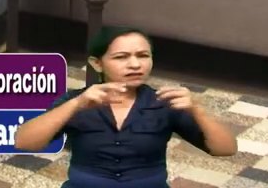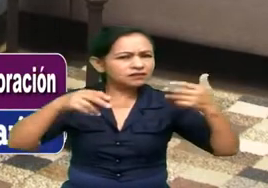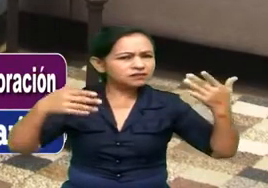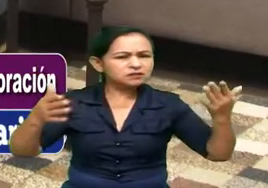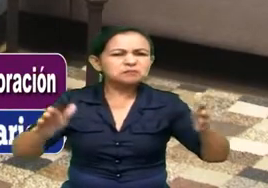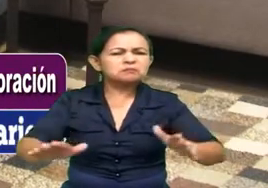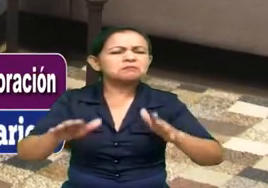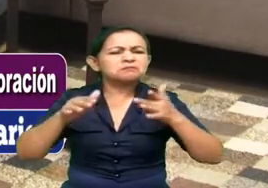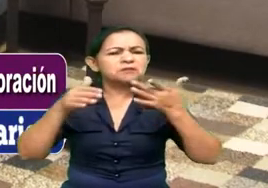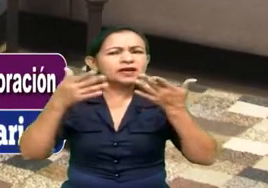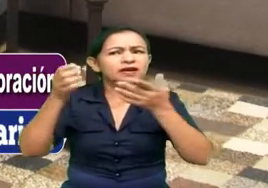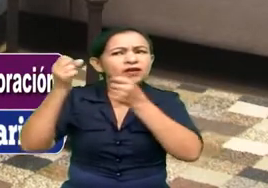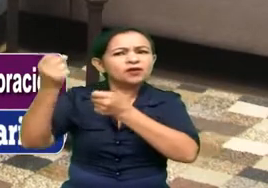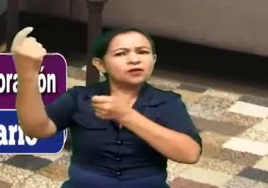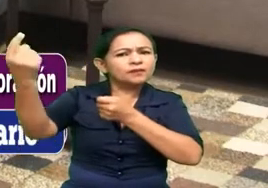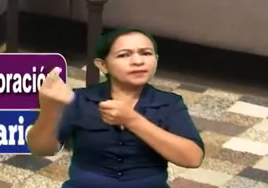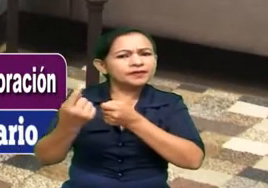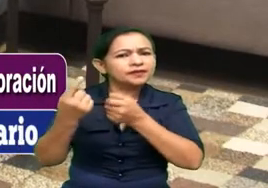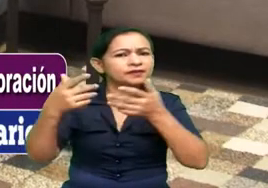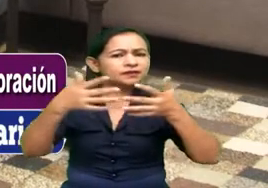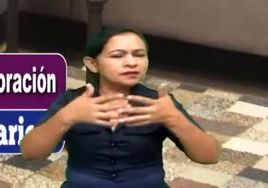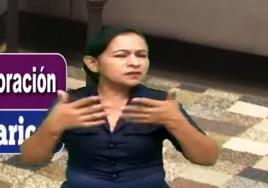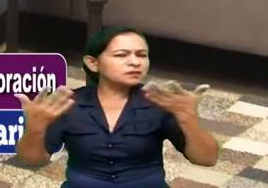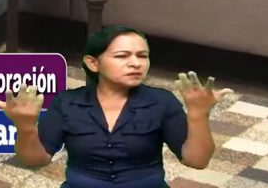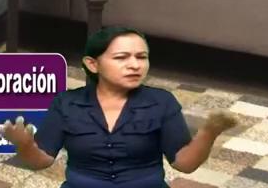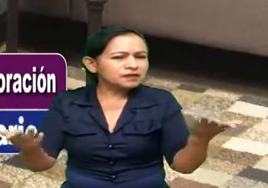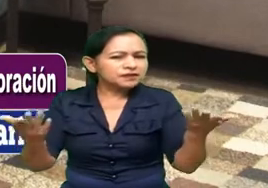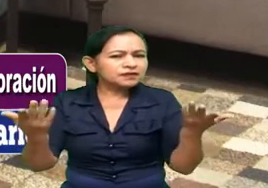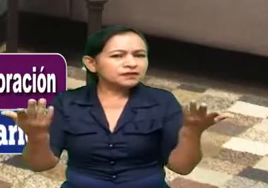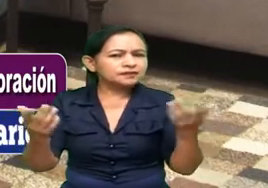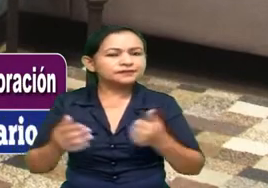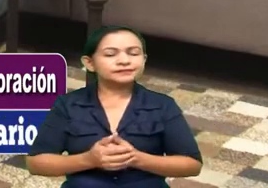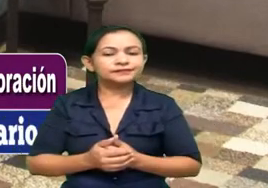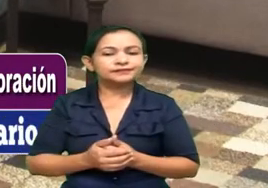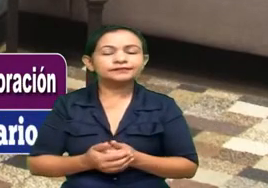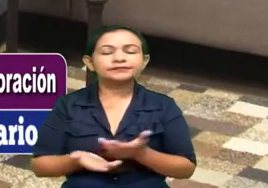traerlo a él si estamos hablando de una guerra civil en ese momento? Bueno, mira,